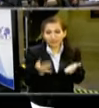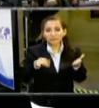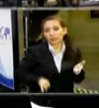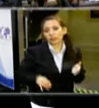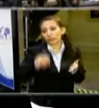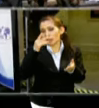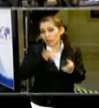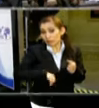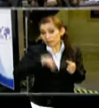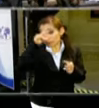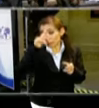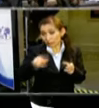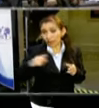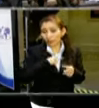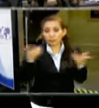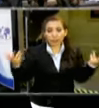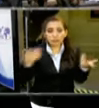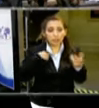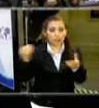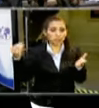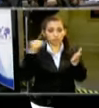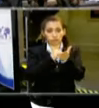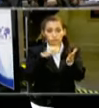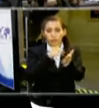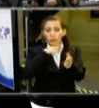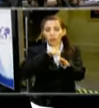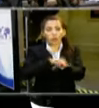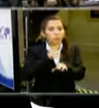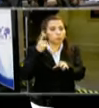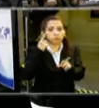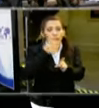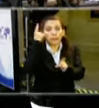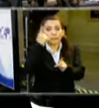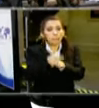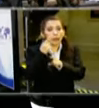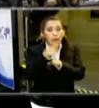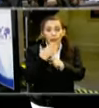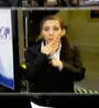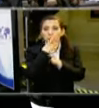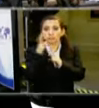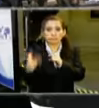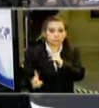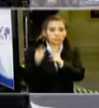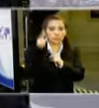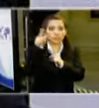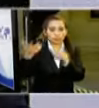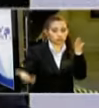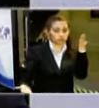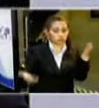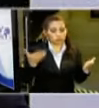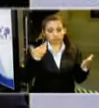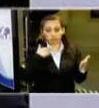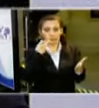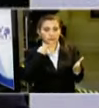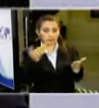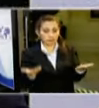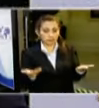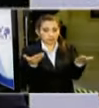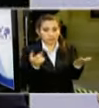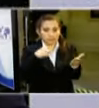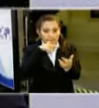que tenemos que crear y constituir, ¿con objeto de qué? De tener una mejor balance político en